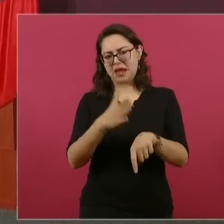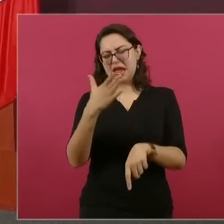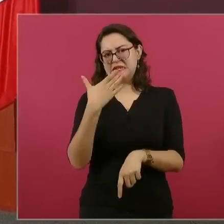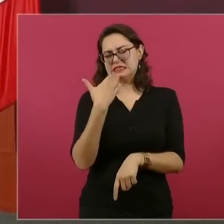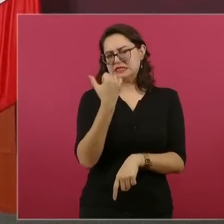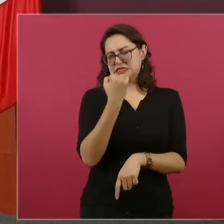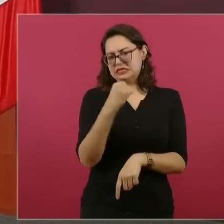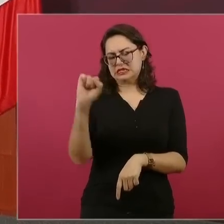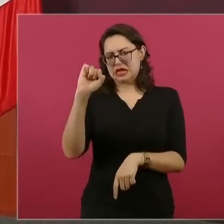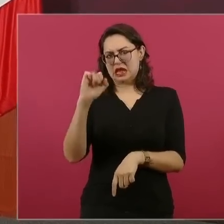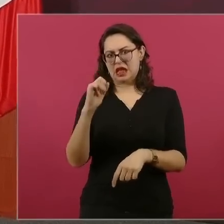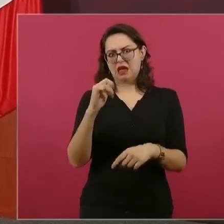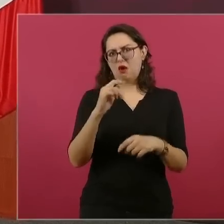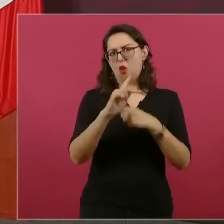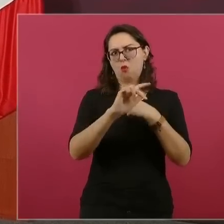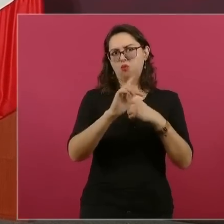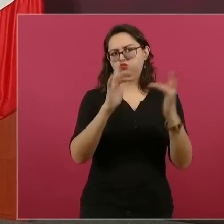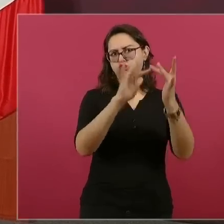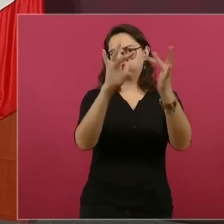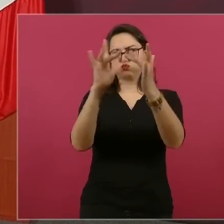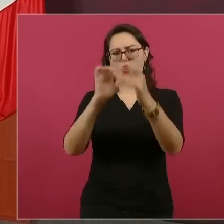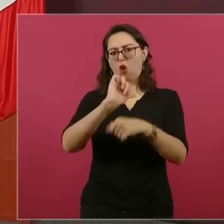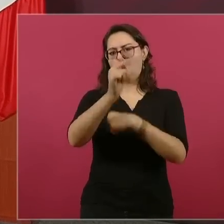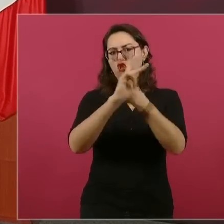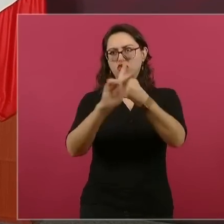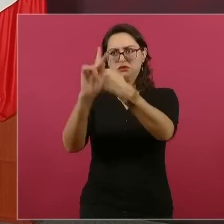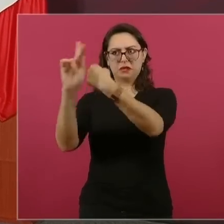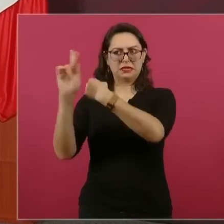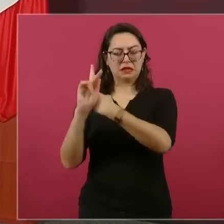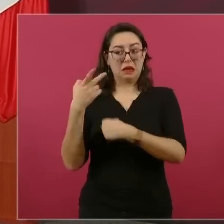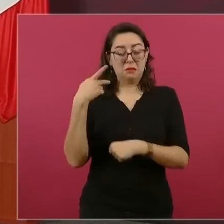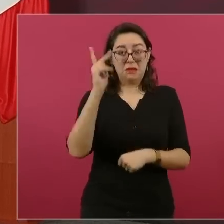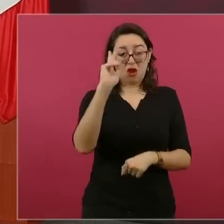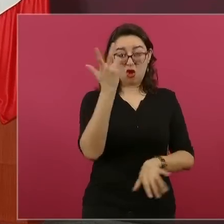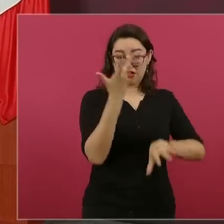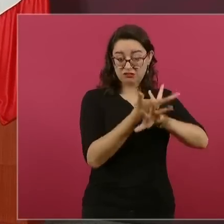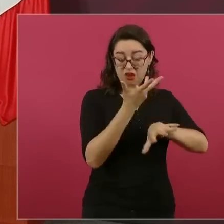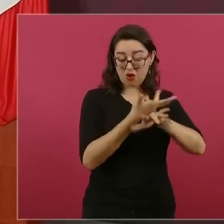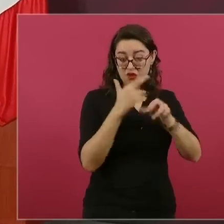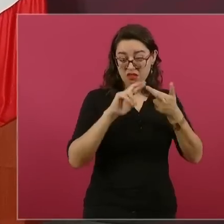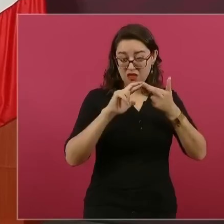escasa experiencia en la relación con Estados Unidos.